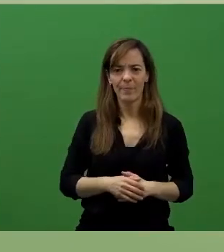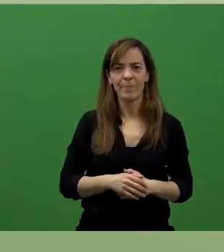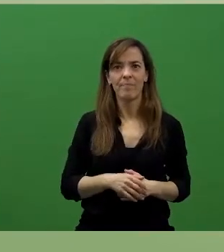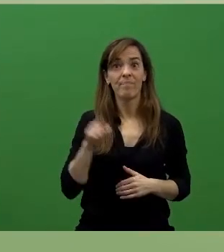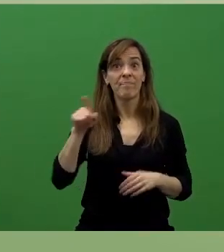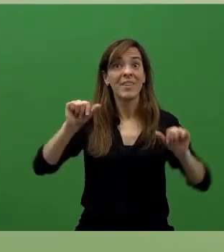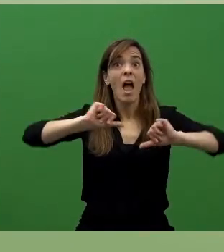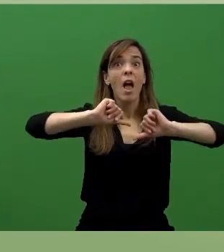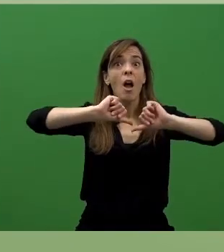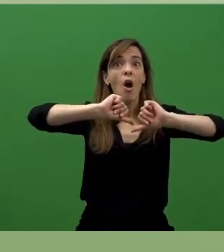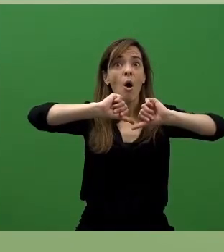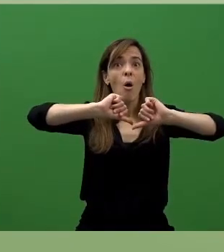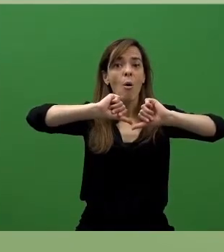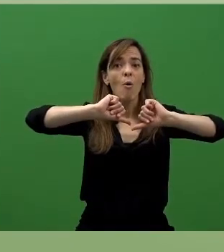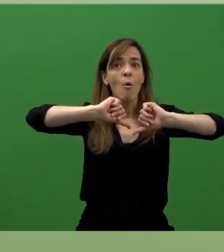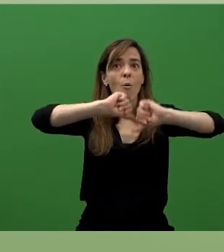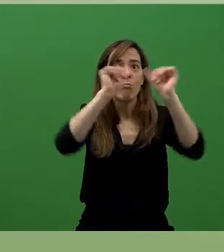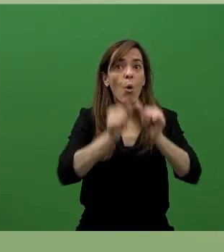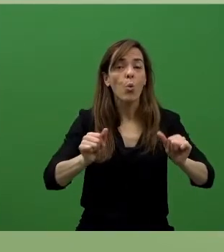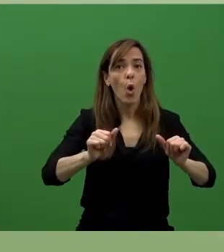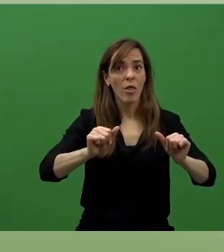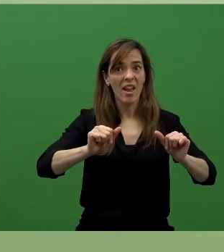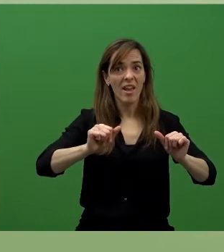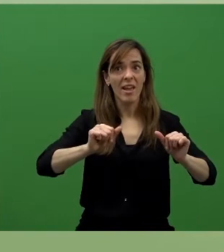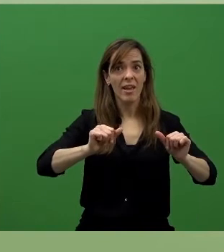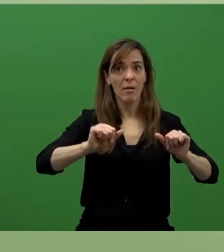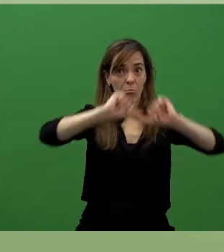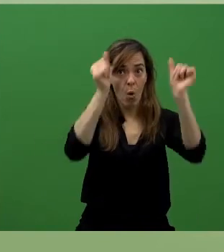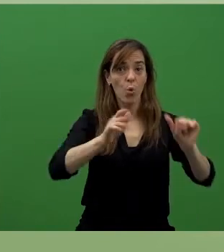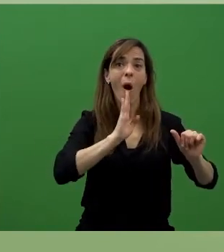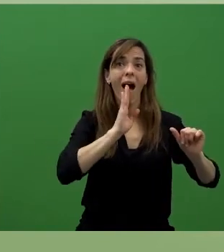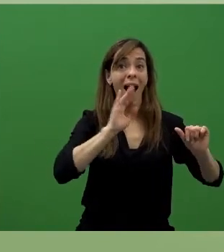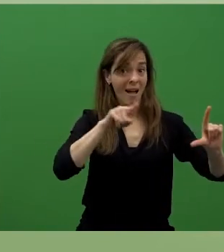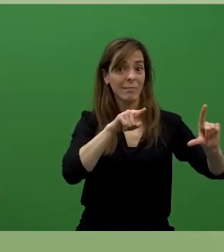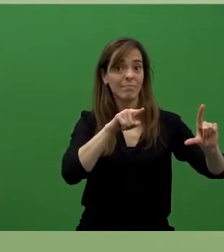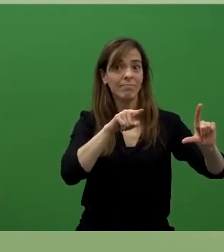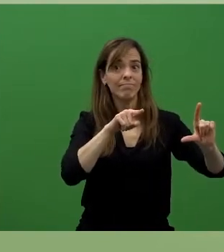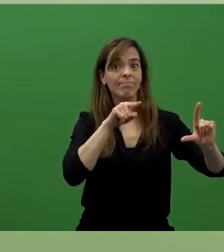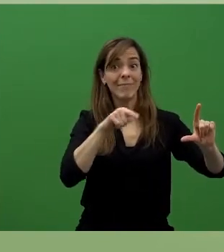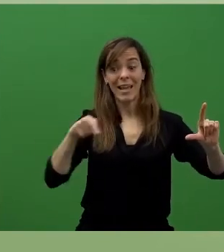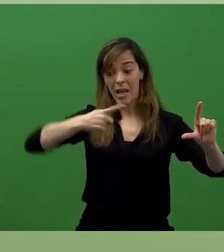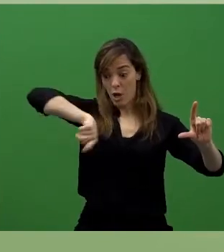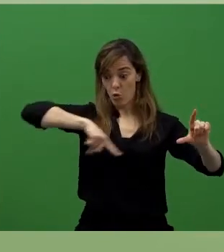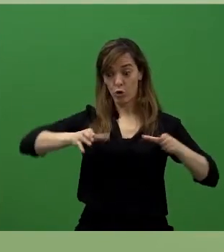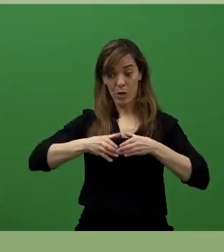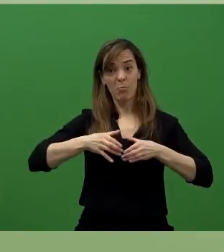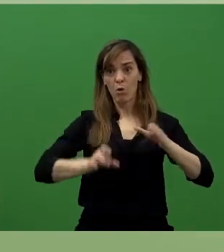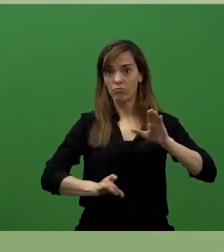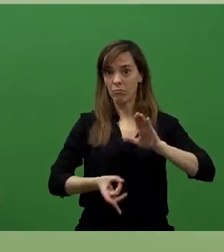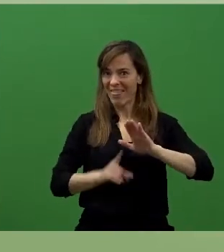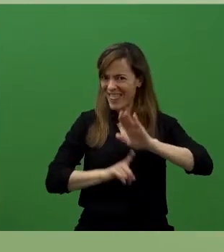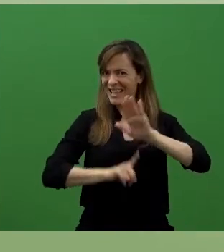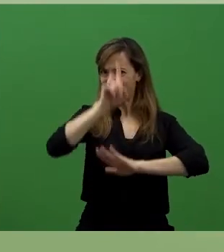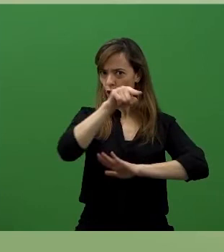Este es el módulo de fenotipado, es un módulo desarrollado íntegramente también en el equipo y es